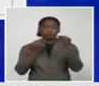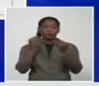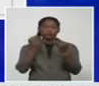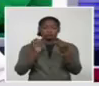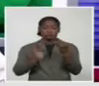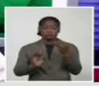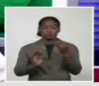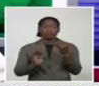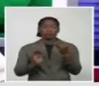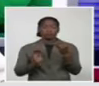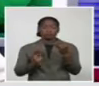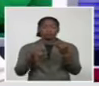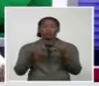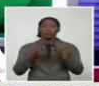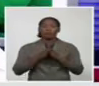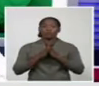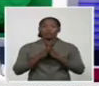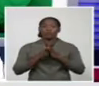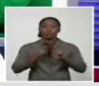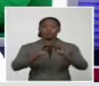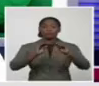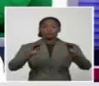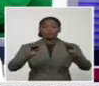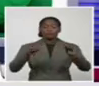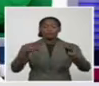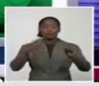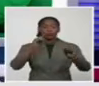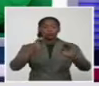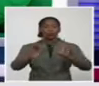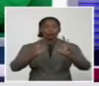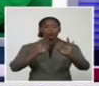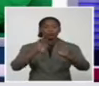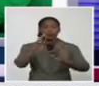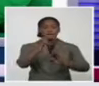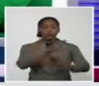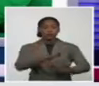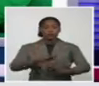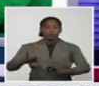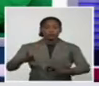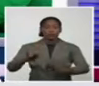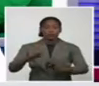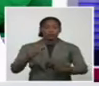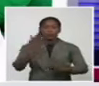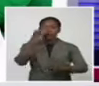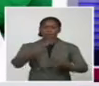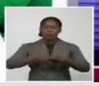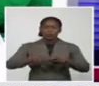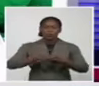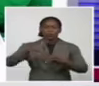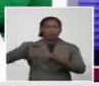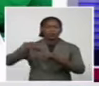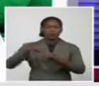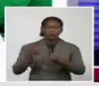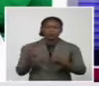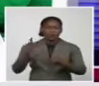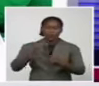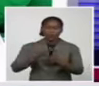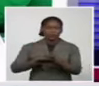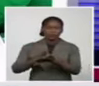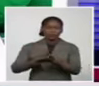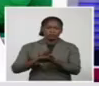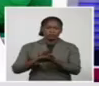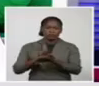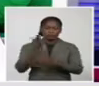un llamado de atención al número, perdón, las tunas no tienen ningún caso, es un llamado